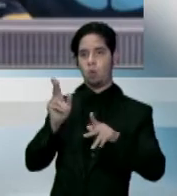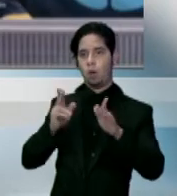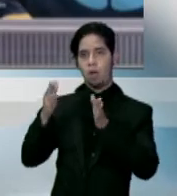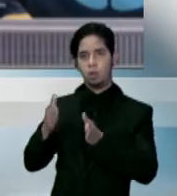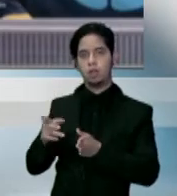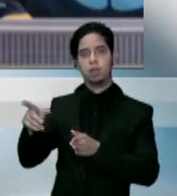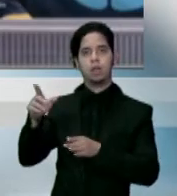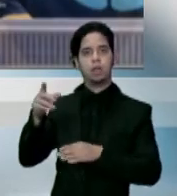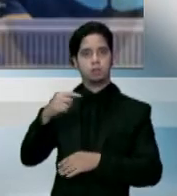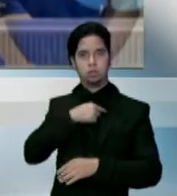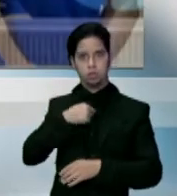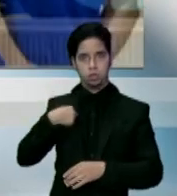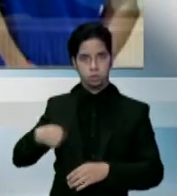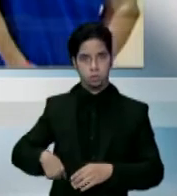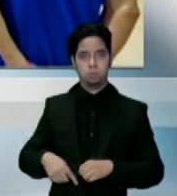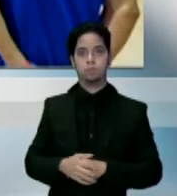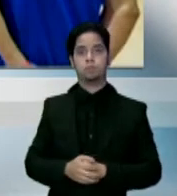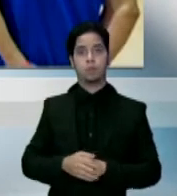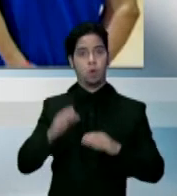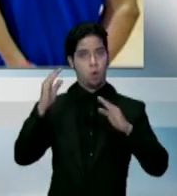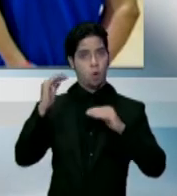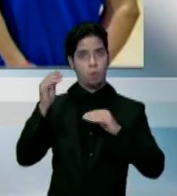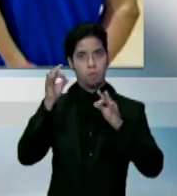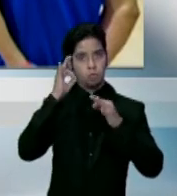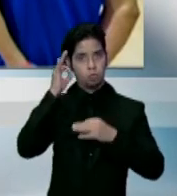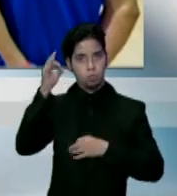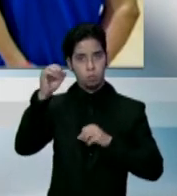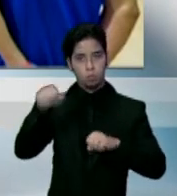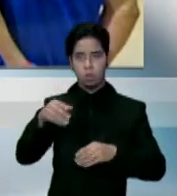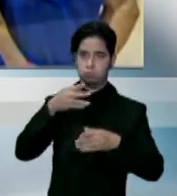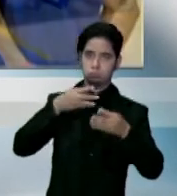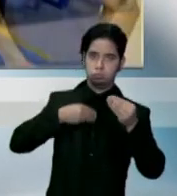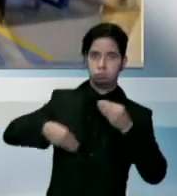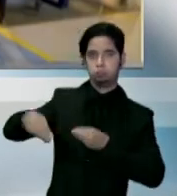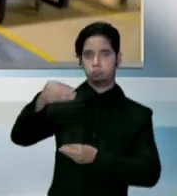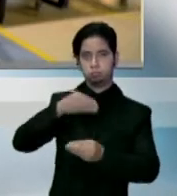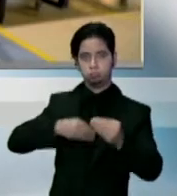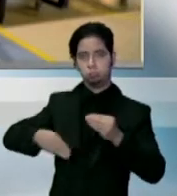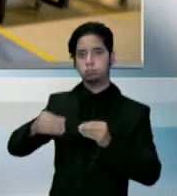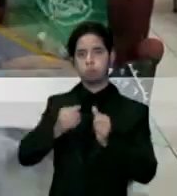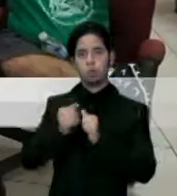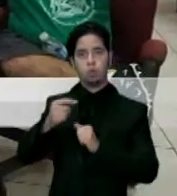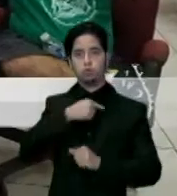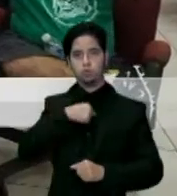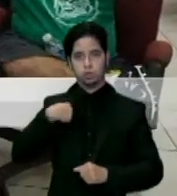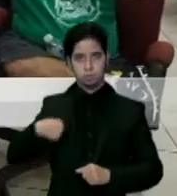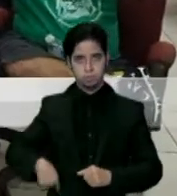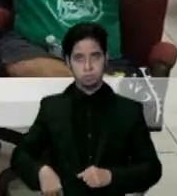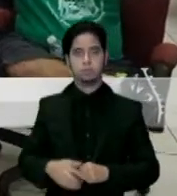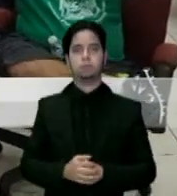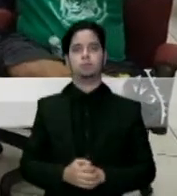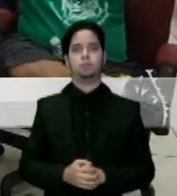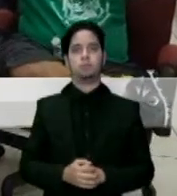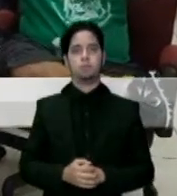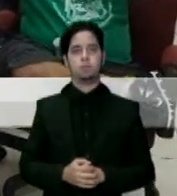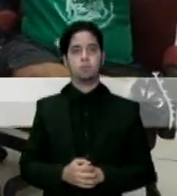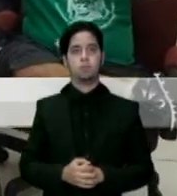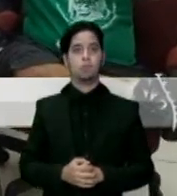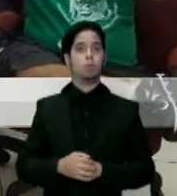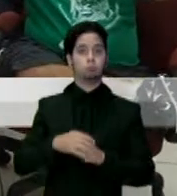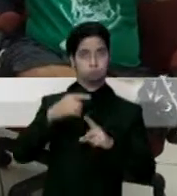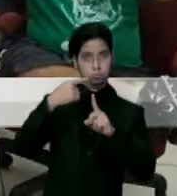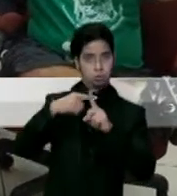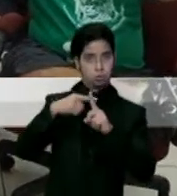iniciar negociaciones de intercambios deportivos, educativos y culturales con la Federación Oriental. En otra nota positiva, 16 participantes del